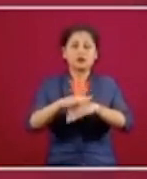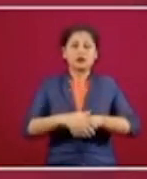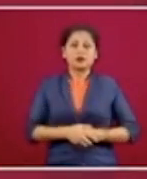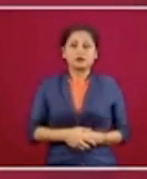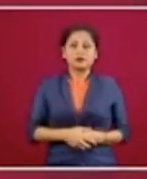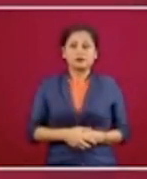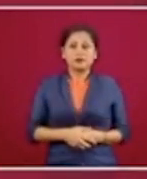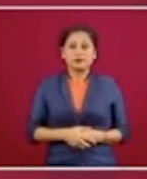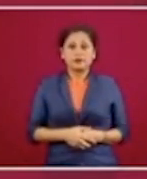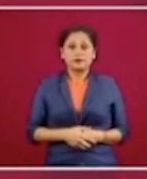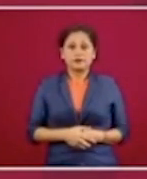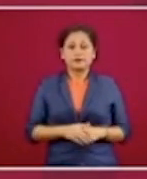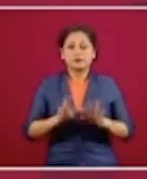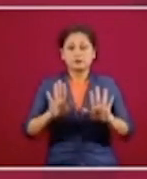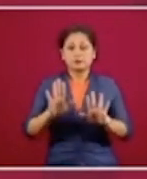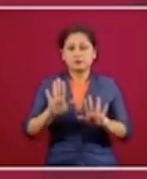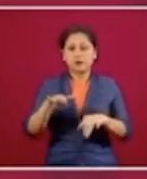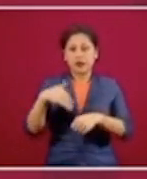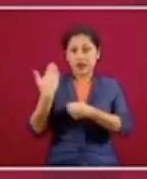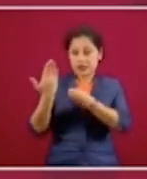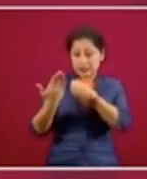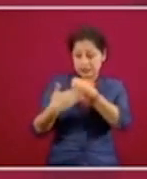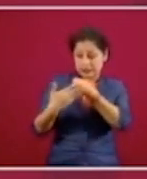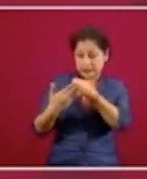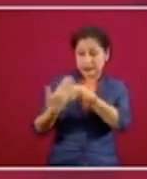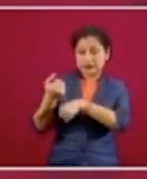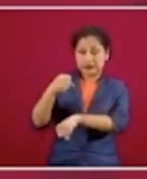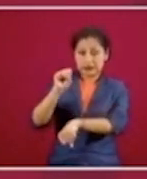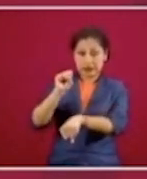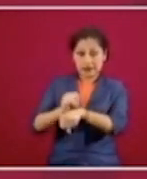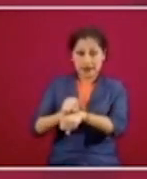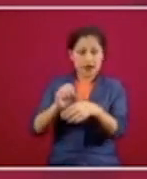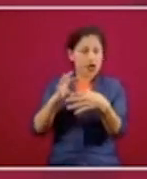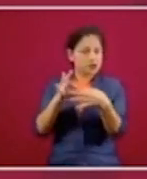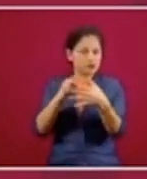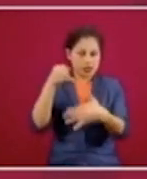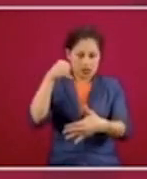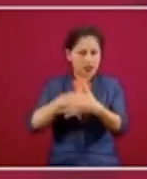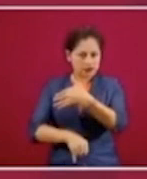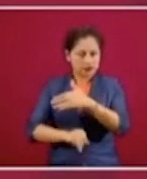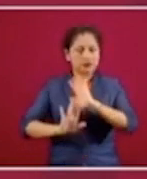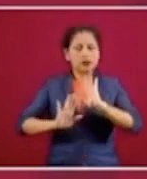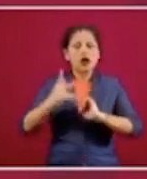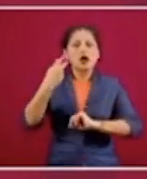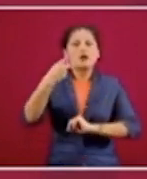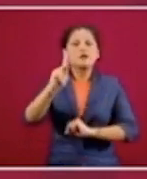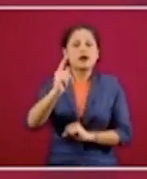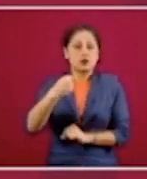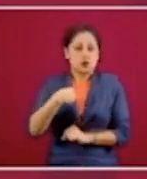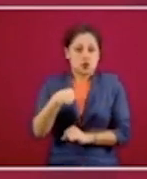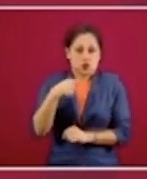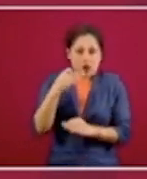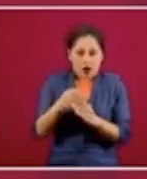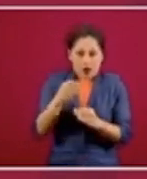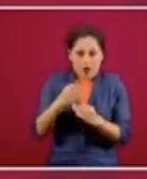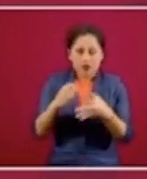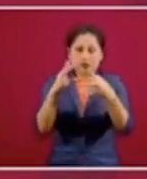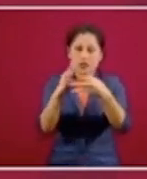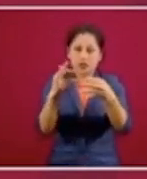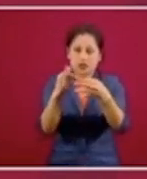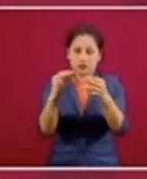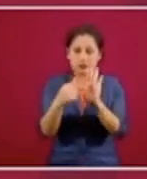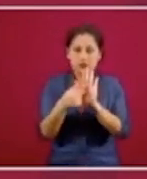aunque la semana próxima se van a dar detalles, que hemos decidido